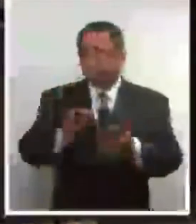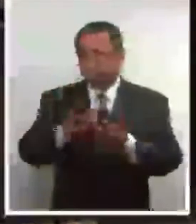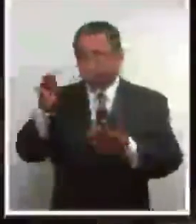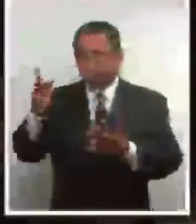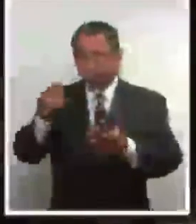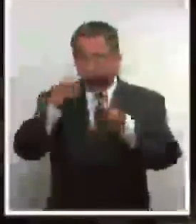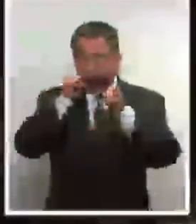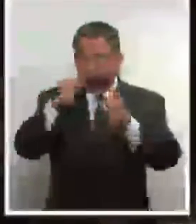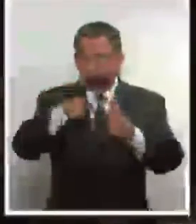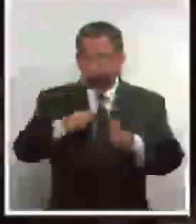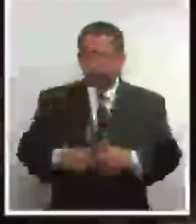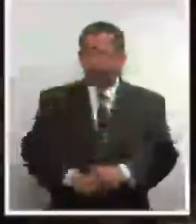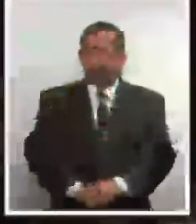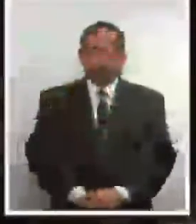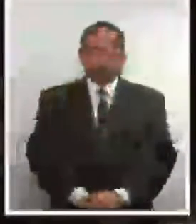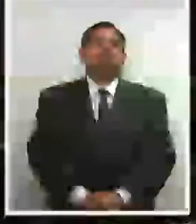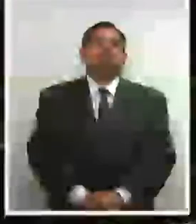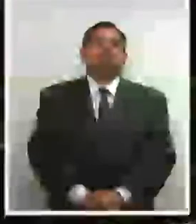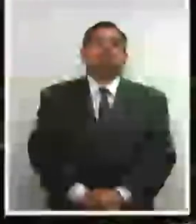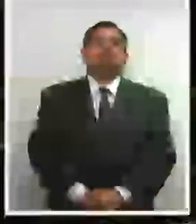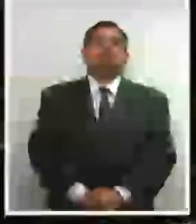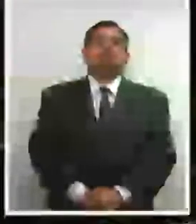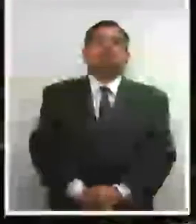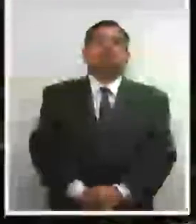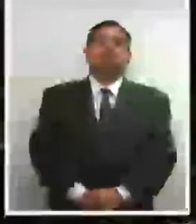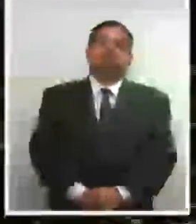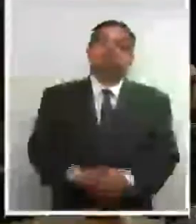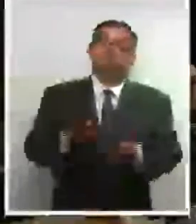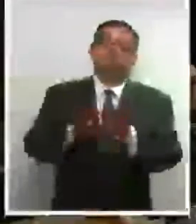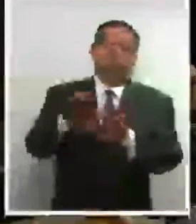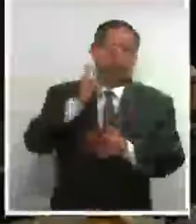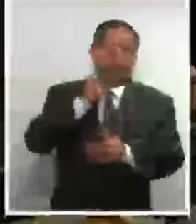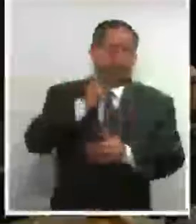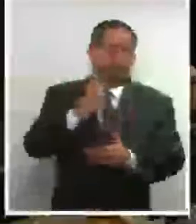gracias por su atención. Muchas gracias, diputado.